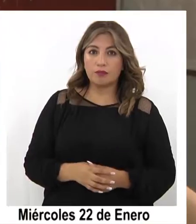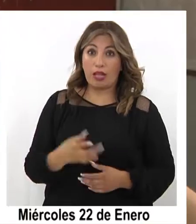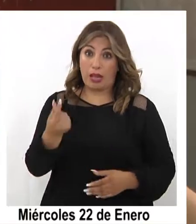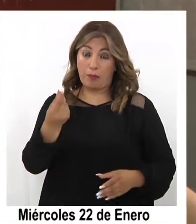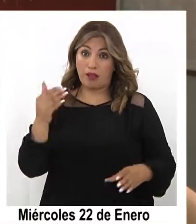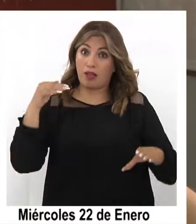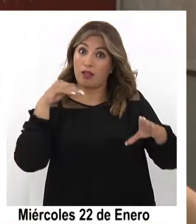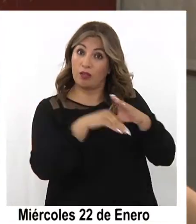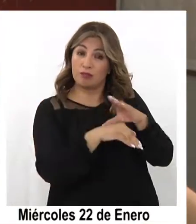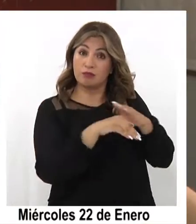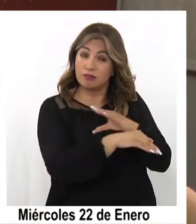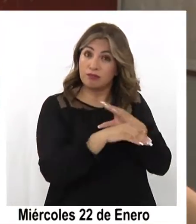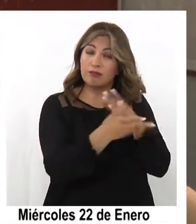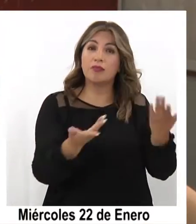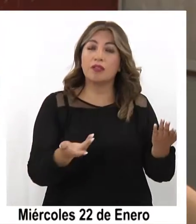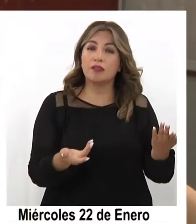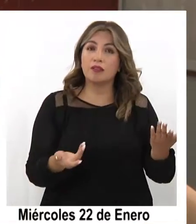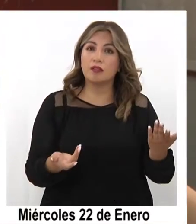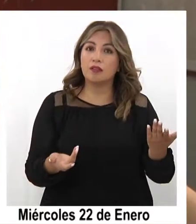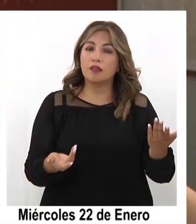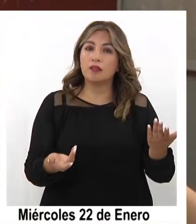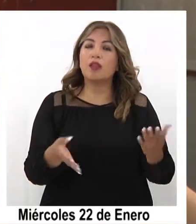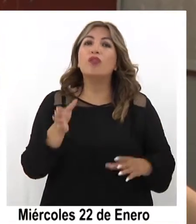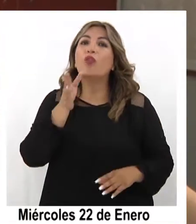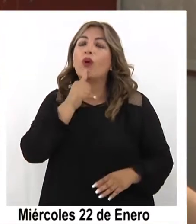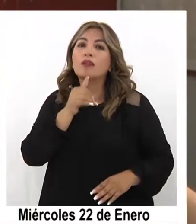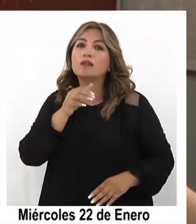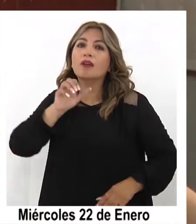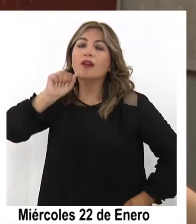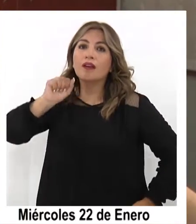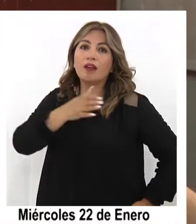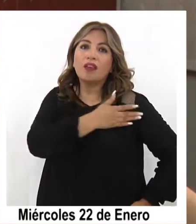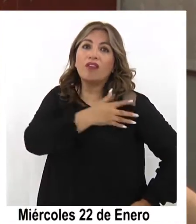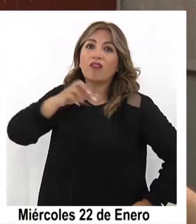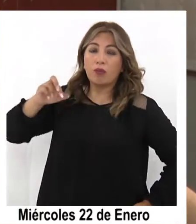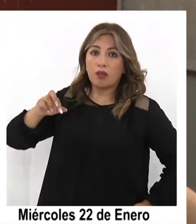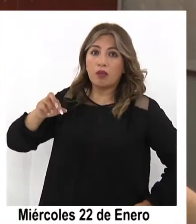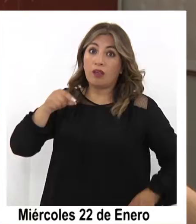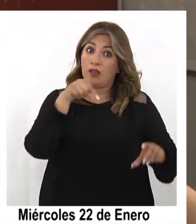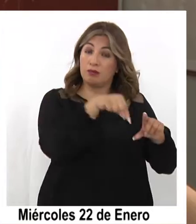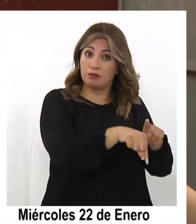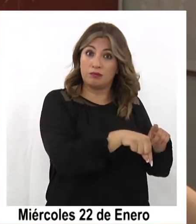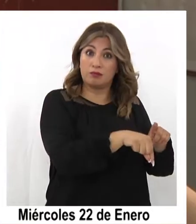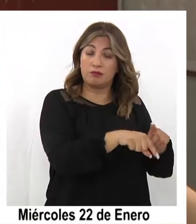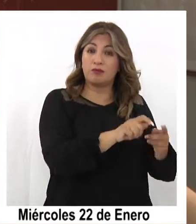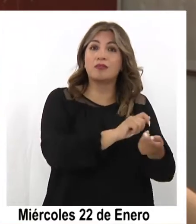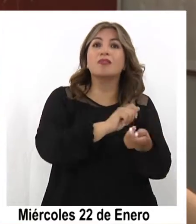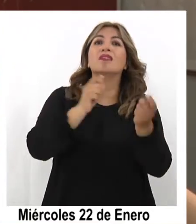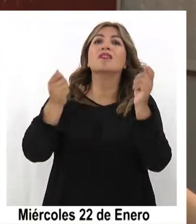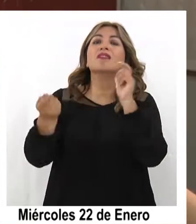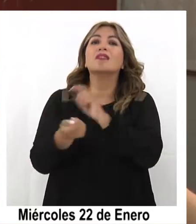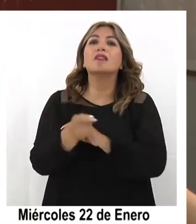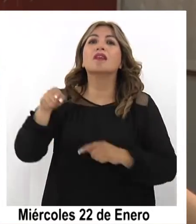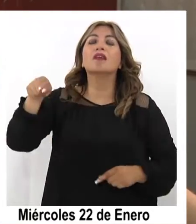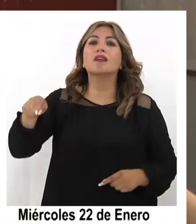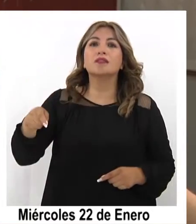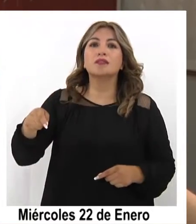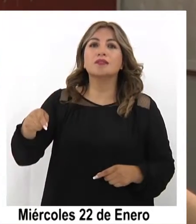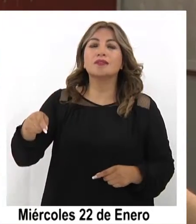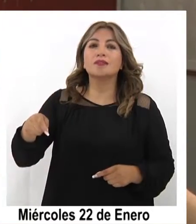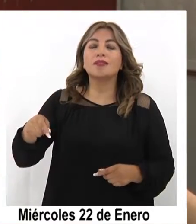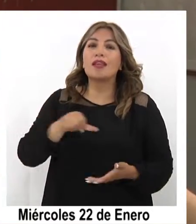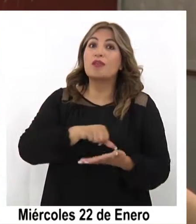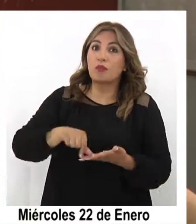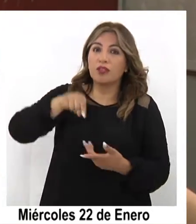ahorro que se le está juntando ya no va a ir a las cotizaciones previsionales y se va a ir a cubrir los